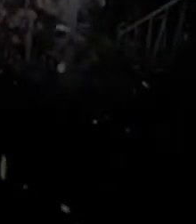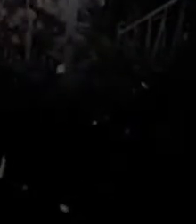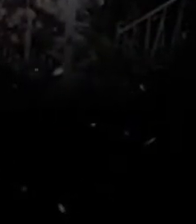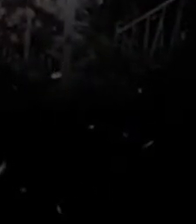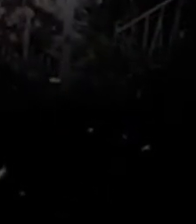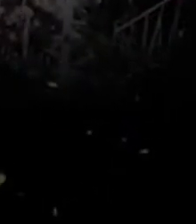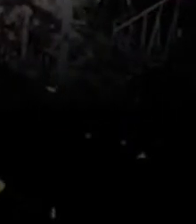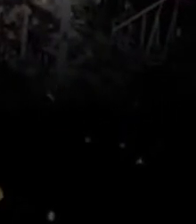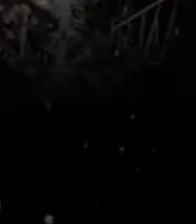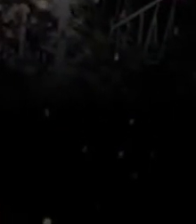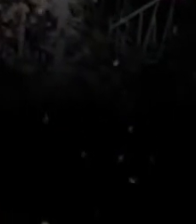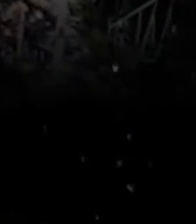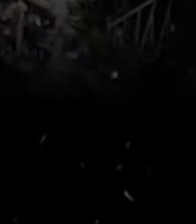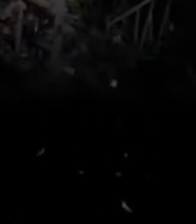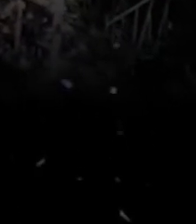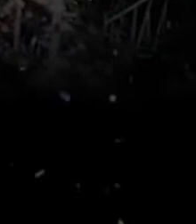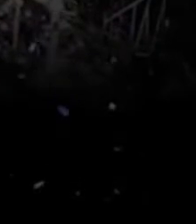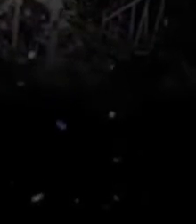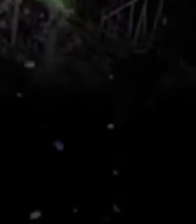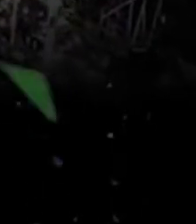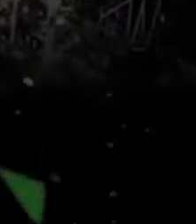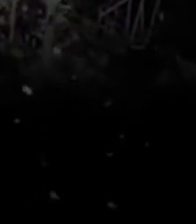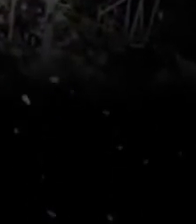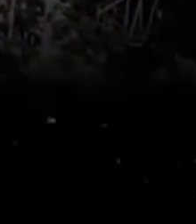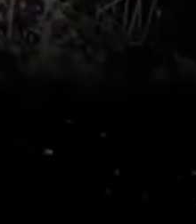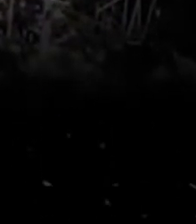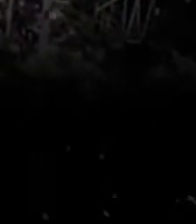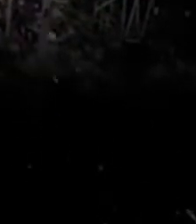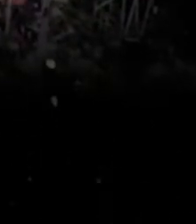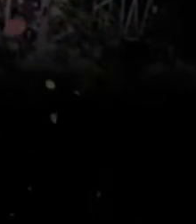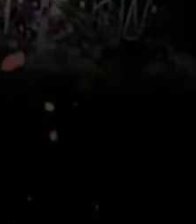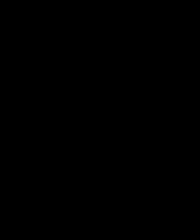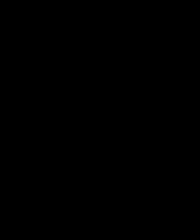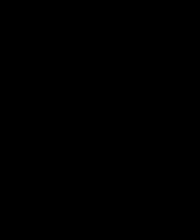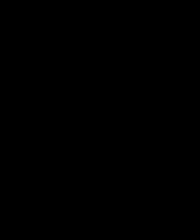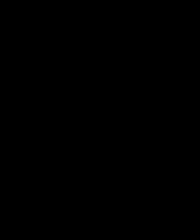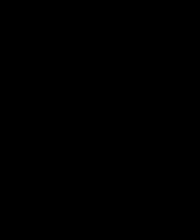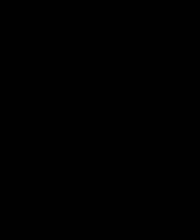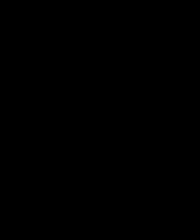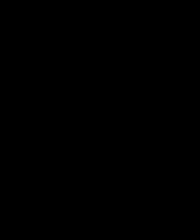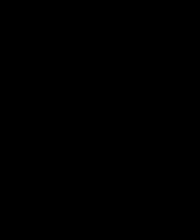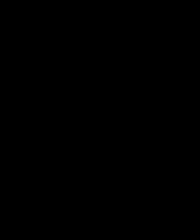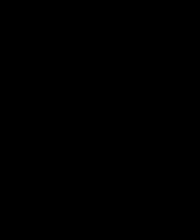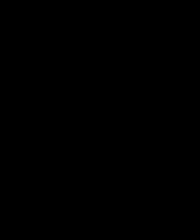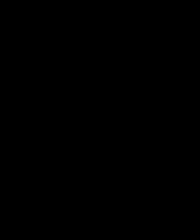noche. Solo en 13. Costa Rica Televisión.